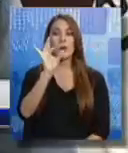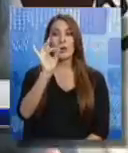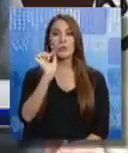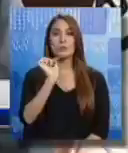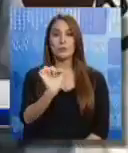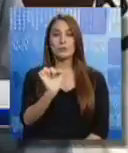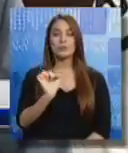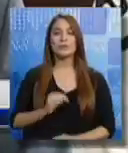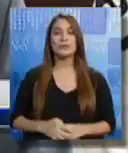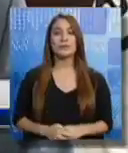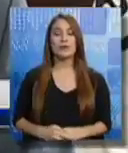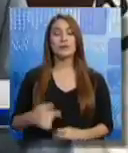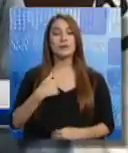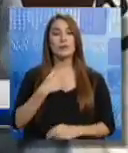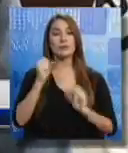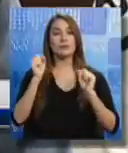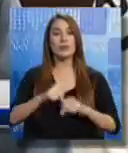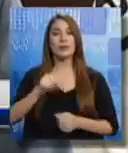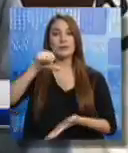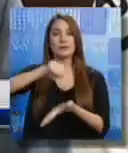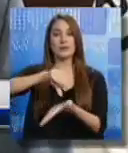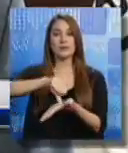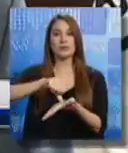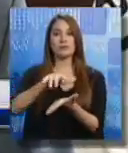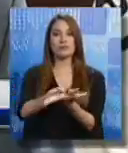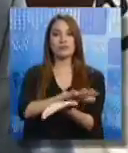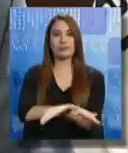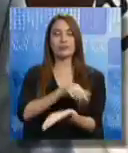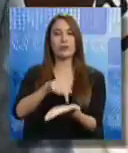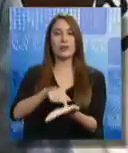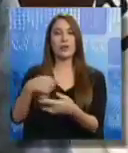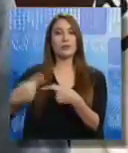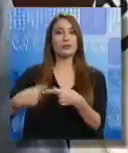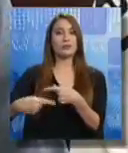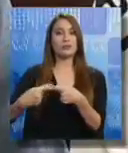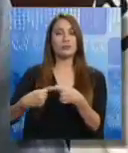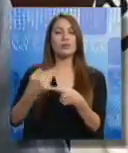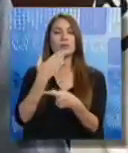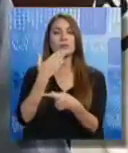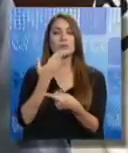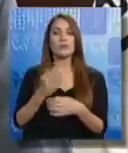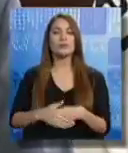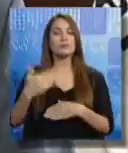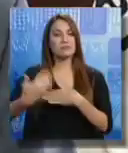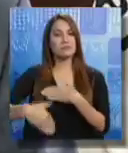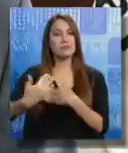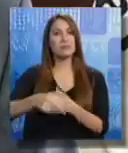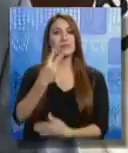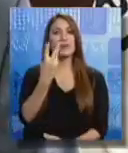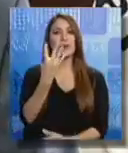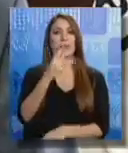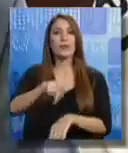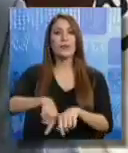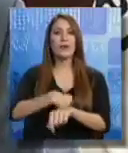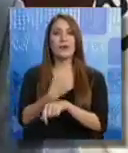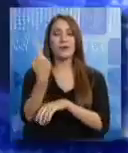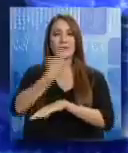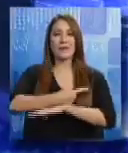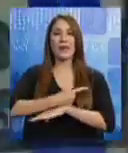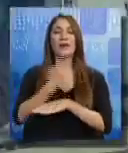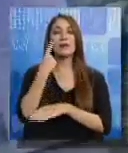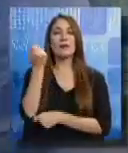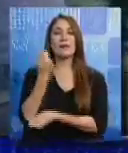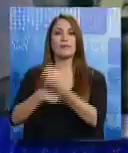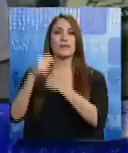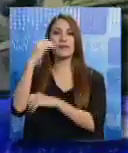Esto significa que vamos a tener una central de unos 300 megavatios entregando constantemente las 24 horas del día de energía a Colombia. Por